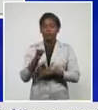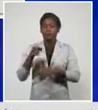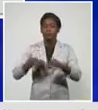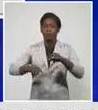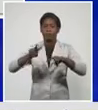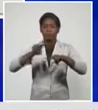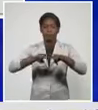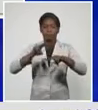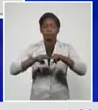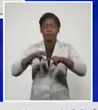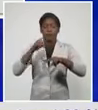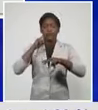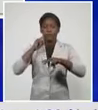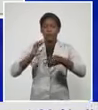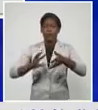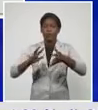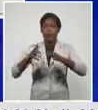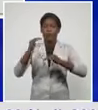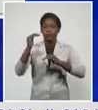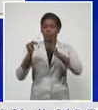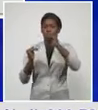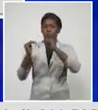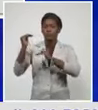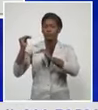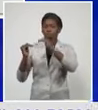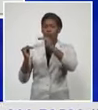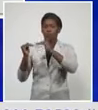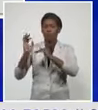provincia de La Habana y que realmente